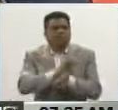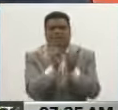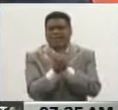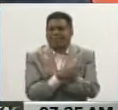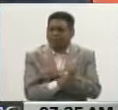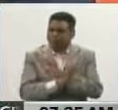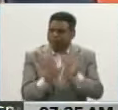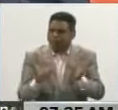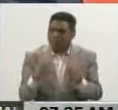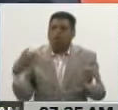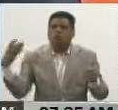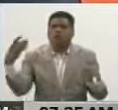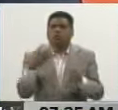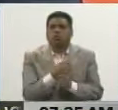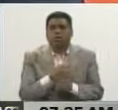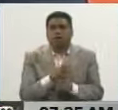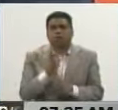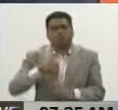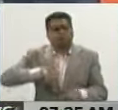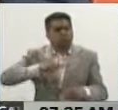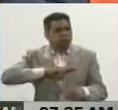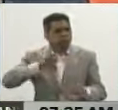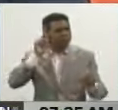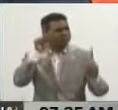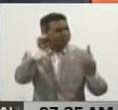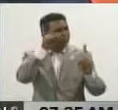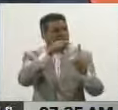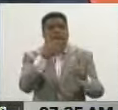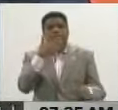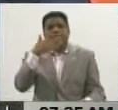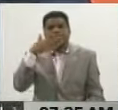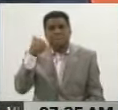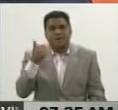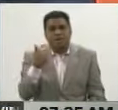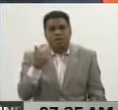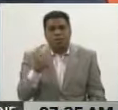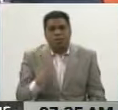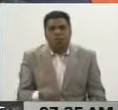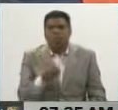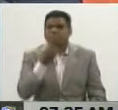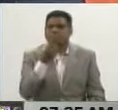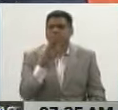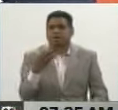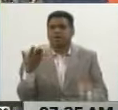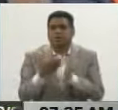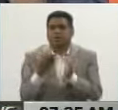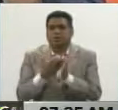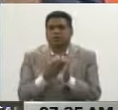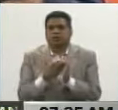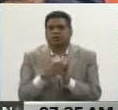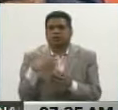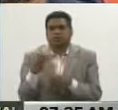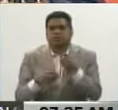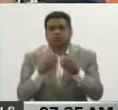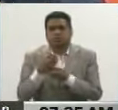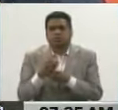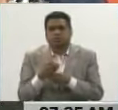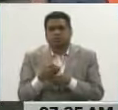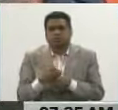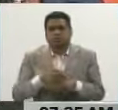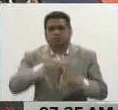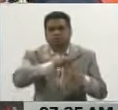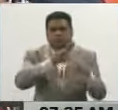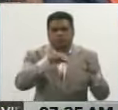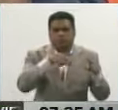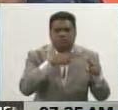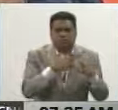Habiendo logrado eso, nuestro objetivo es entonces mejorar la calidad de la educación. Nosotros hemos logrado la universalización. Ahora tenemos